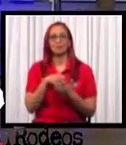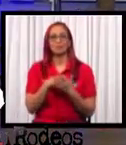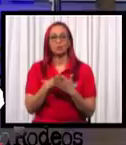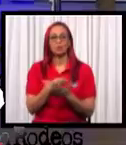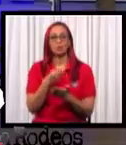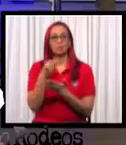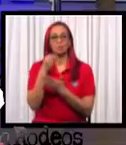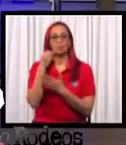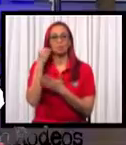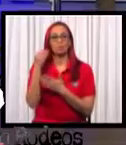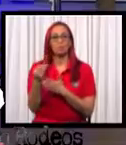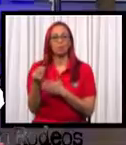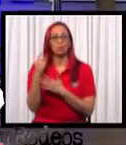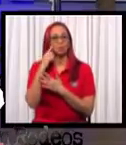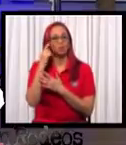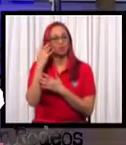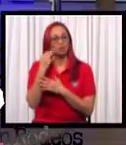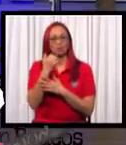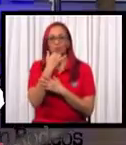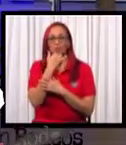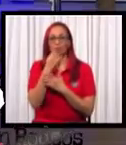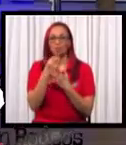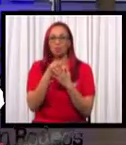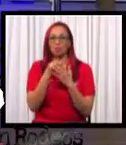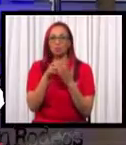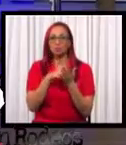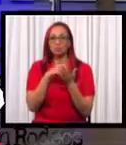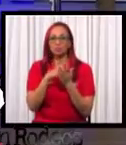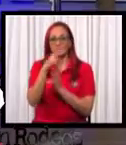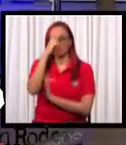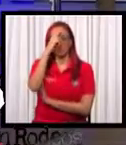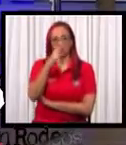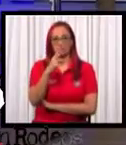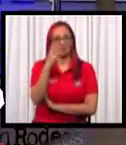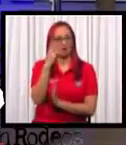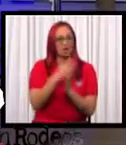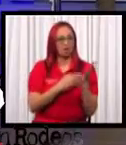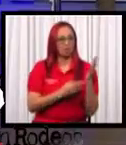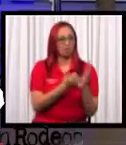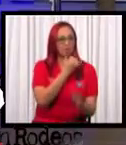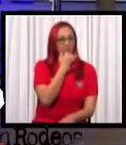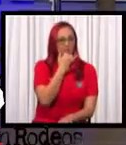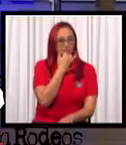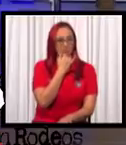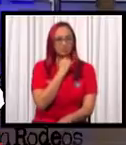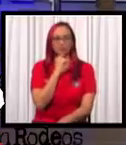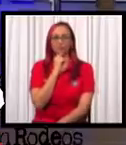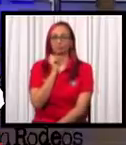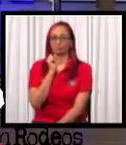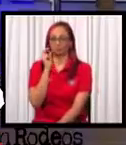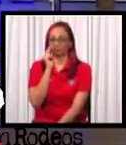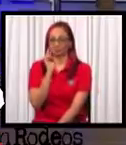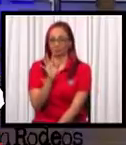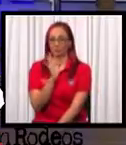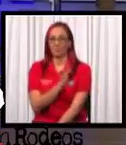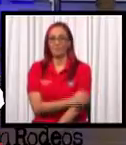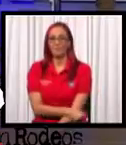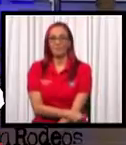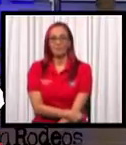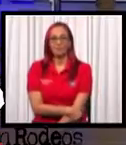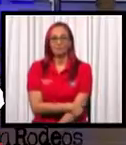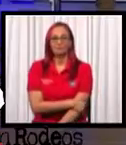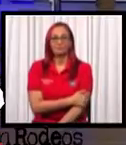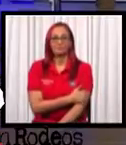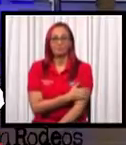si no me equivoco, el Hospital México. Algo pasó, don Maynor. Así es, vean. Ese es el típico ejemplo de lo que ustedes